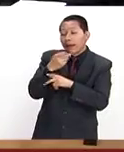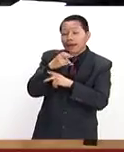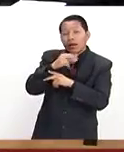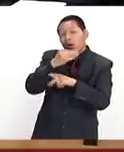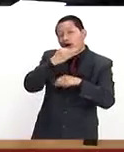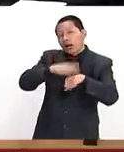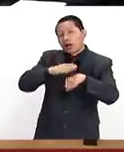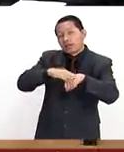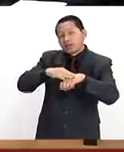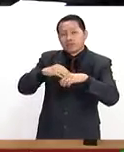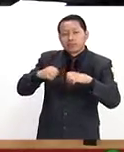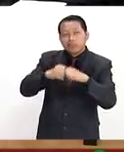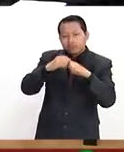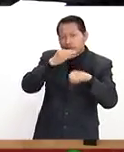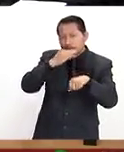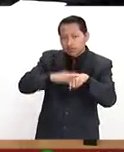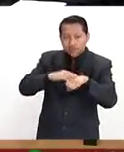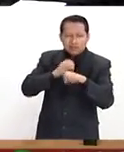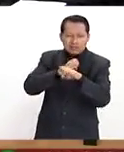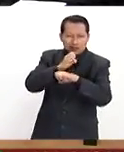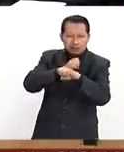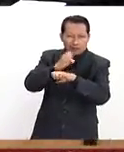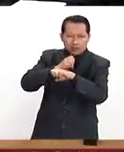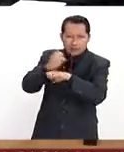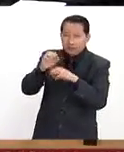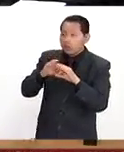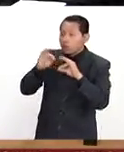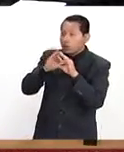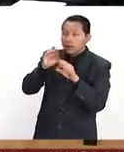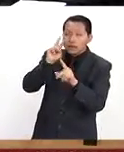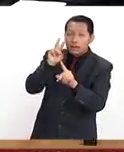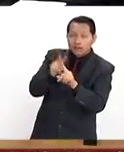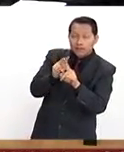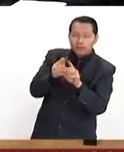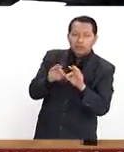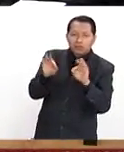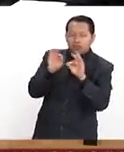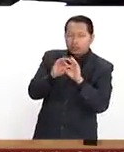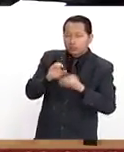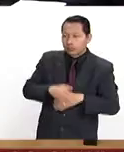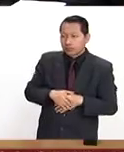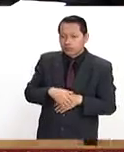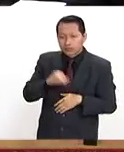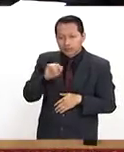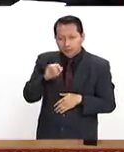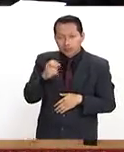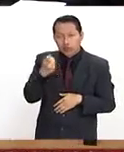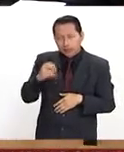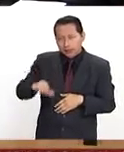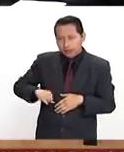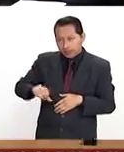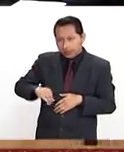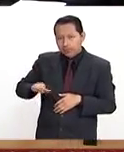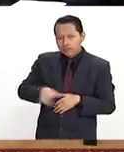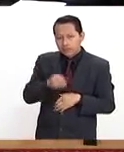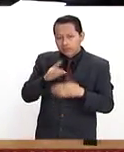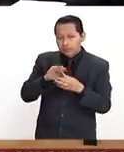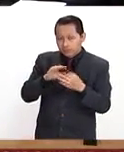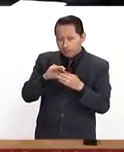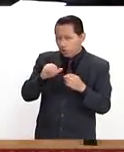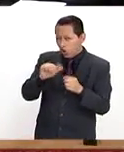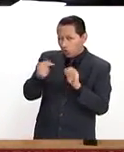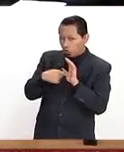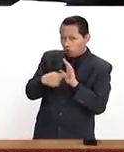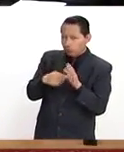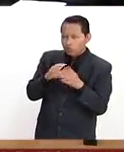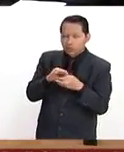diferentes estados, entonces la visibilidad es lo más importante para combatir el problema. Sí, y aquí este es interesante y se relaciona con la siguiente que les voy a